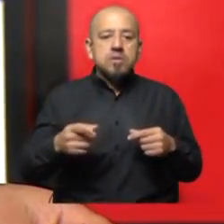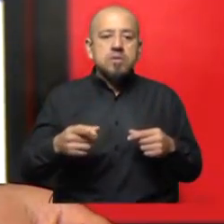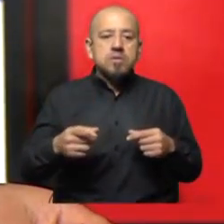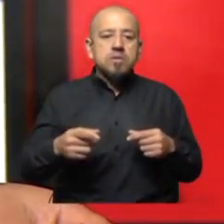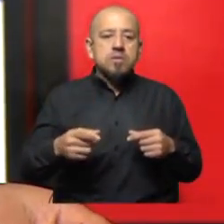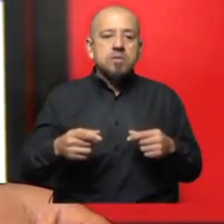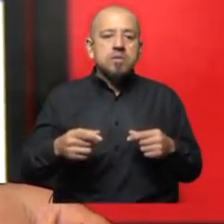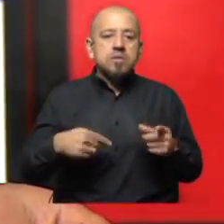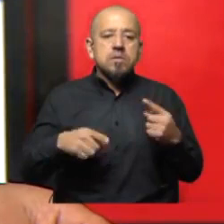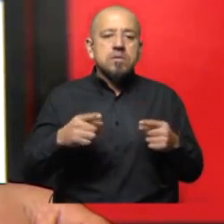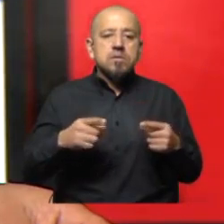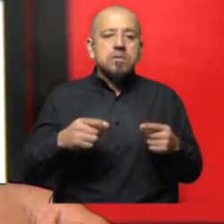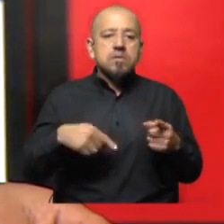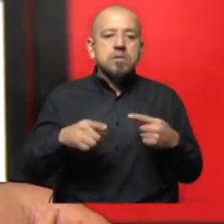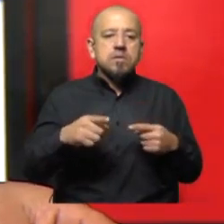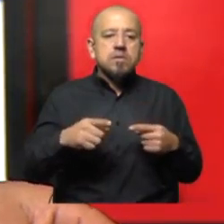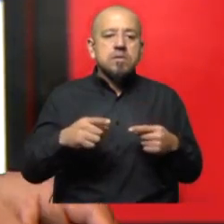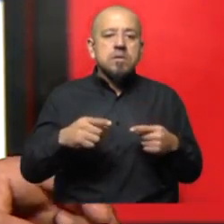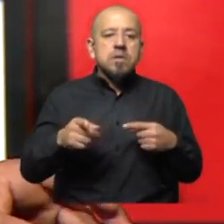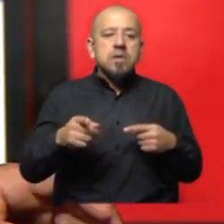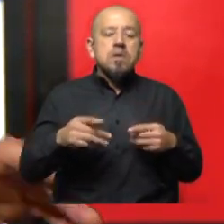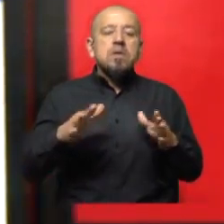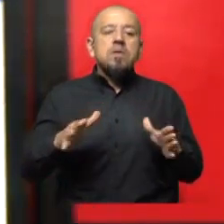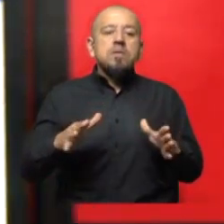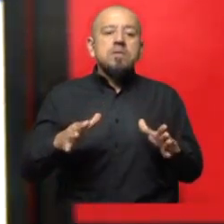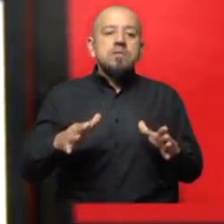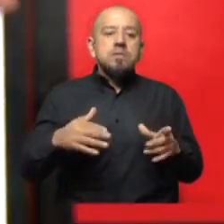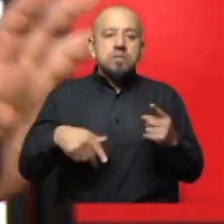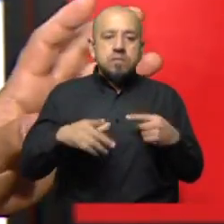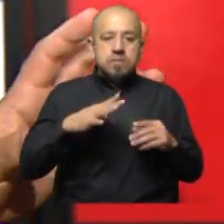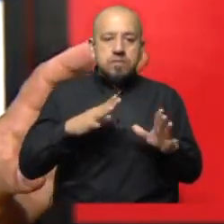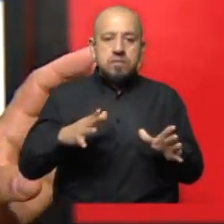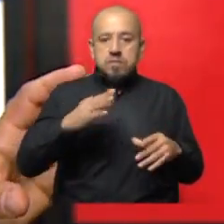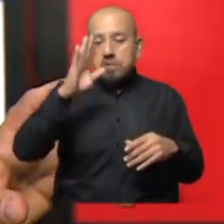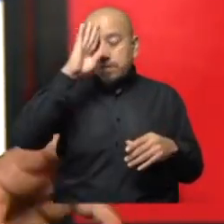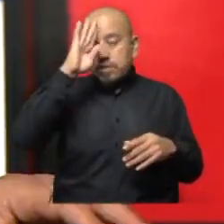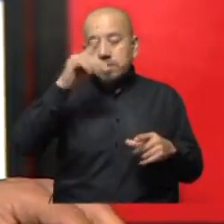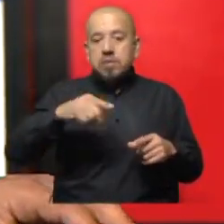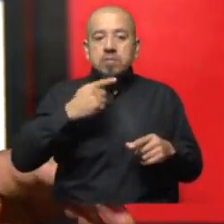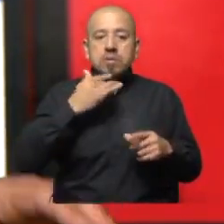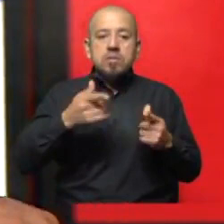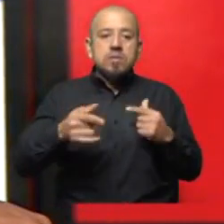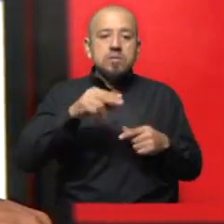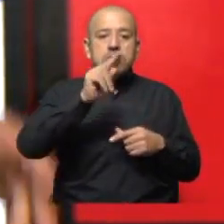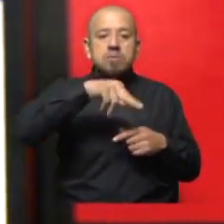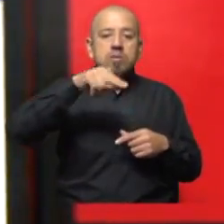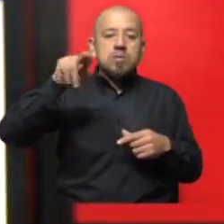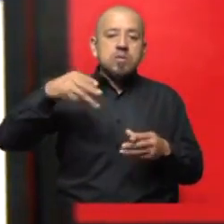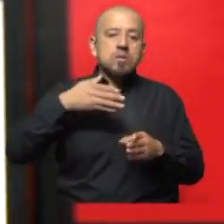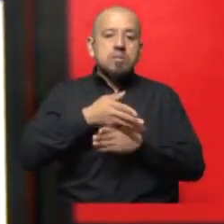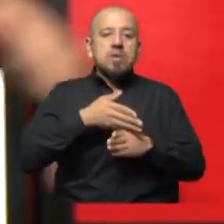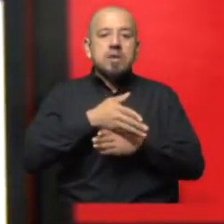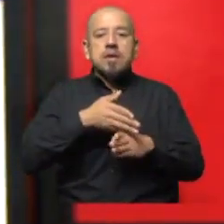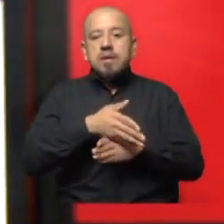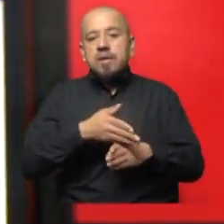muerte es cuando puedes llegar a verla aprendido puede ser tanto la pintura de todo pero carpintería pero